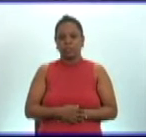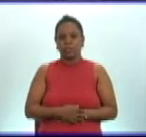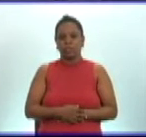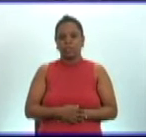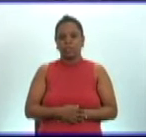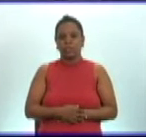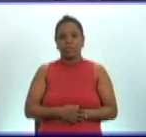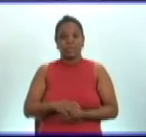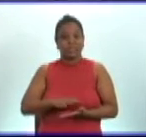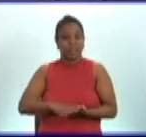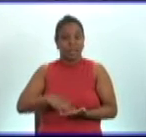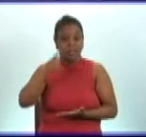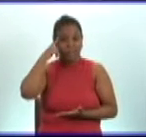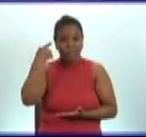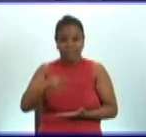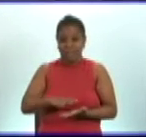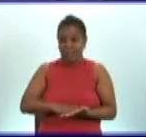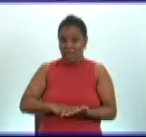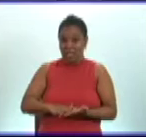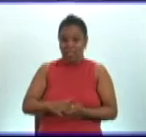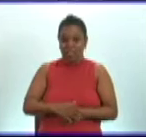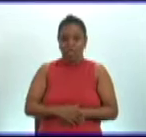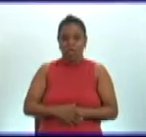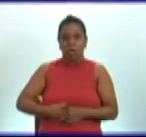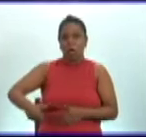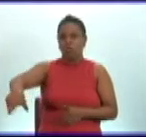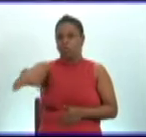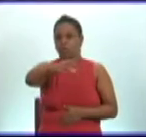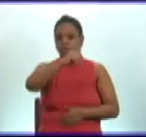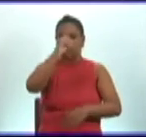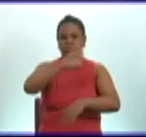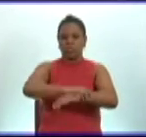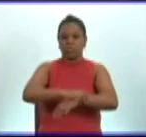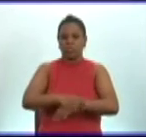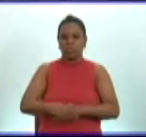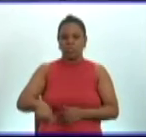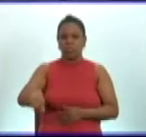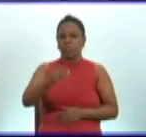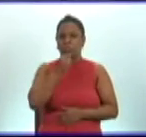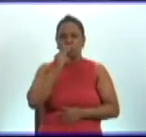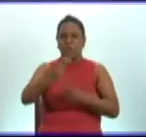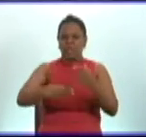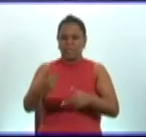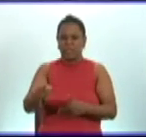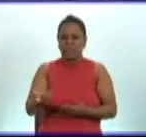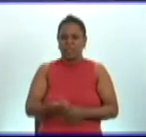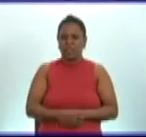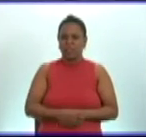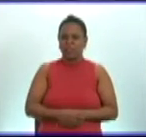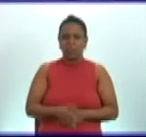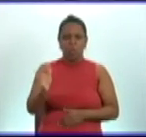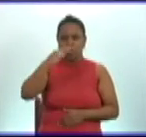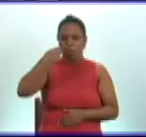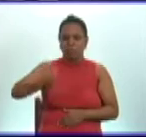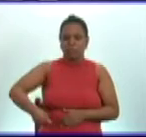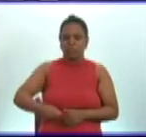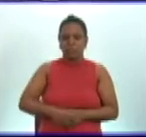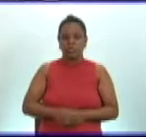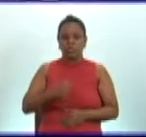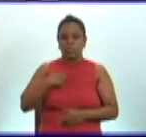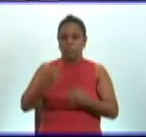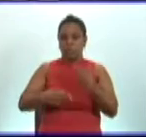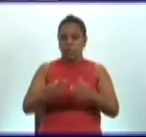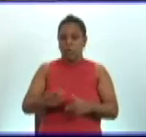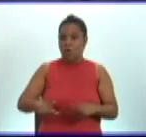Entonces, si nadie sabe nada, quedan todos detenidos. Usted no puede hacer eso. Es algo arbitrario. Yo solo hago cumplir la ley.